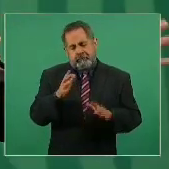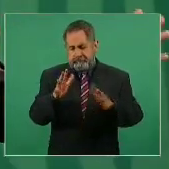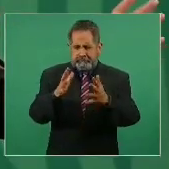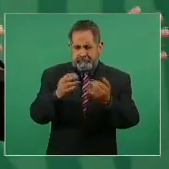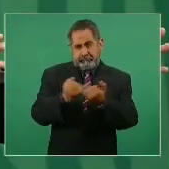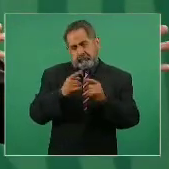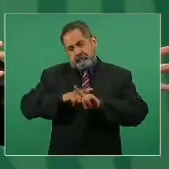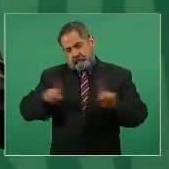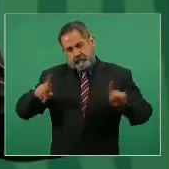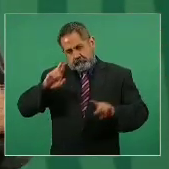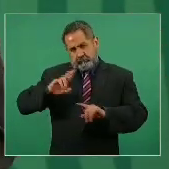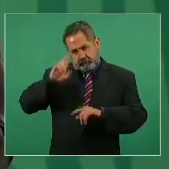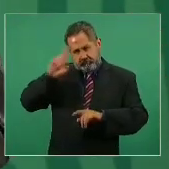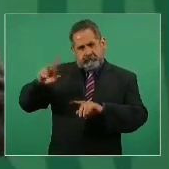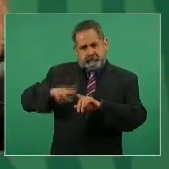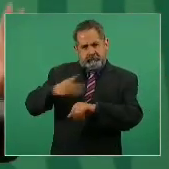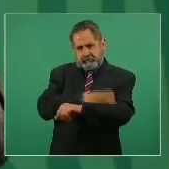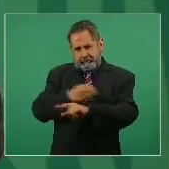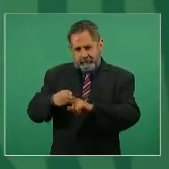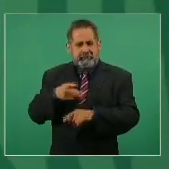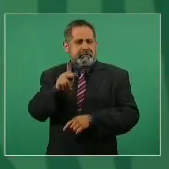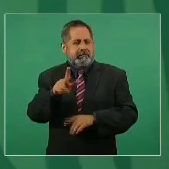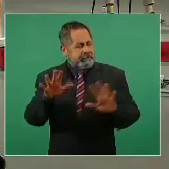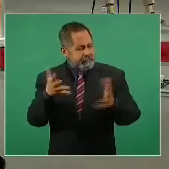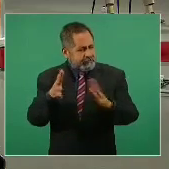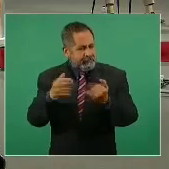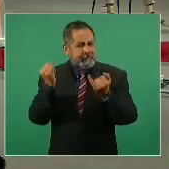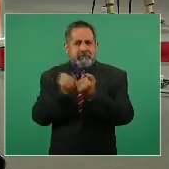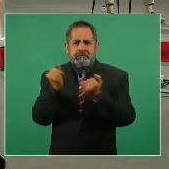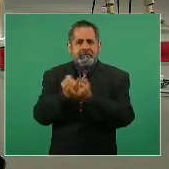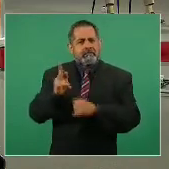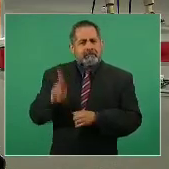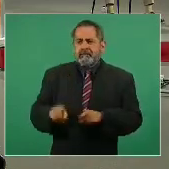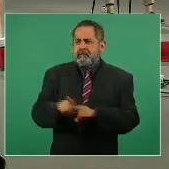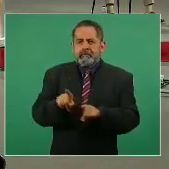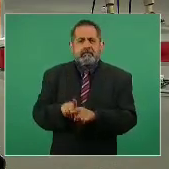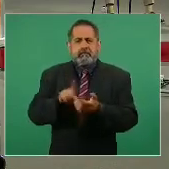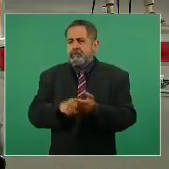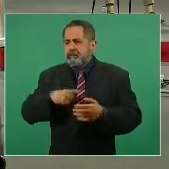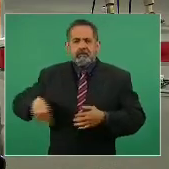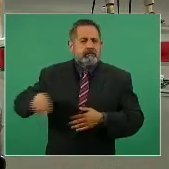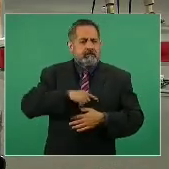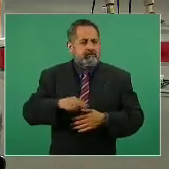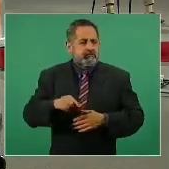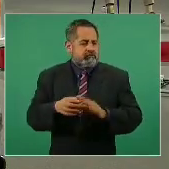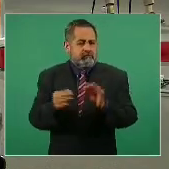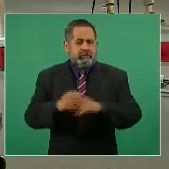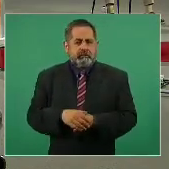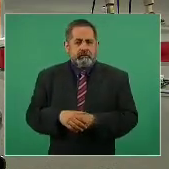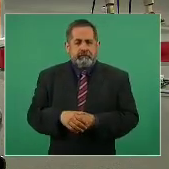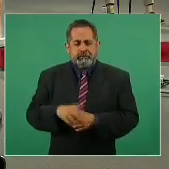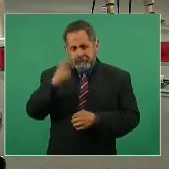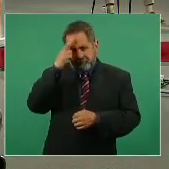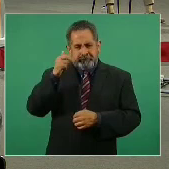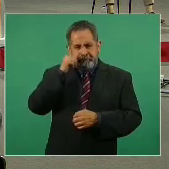guardadas las proporciones, algo parecido a lo que estamos viviendo. Siempre hablo de